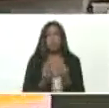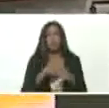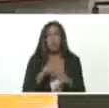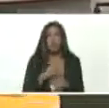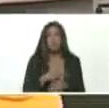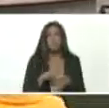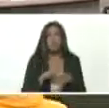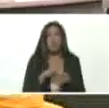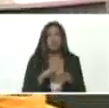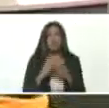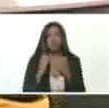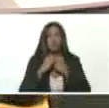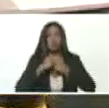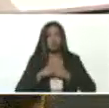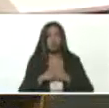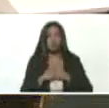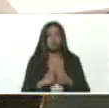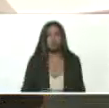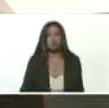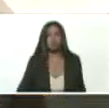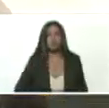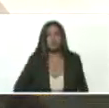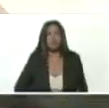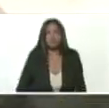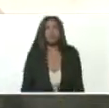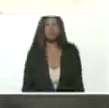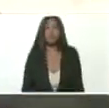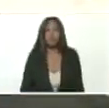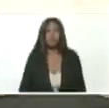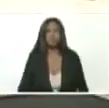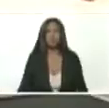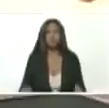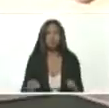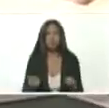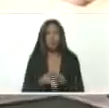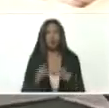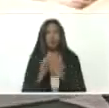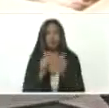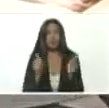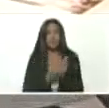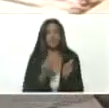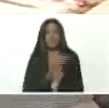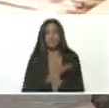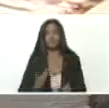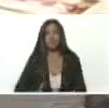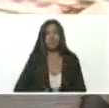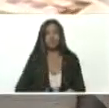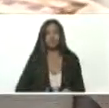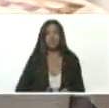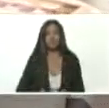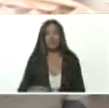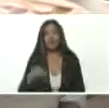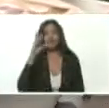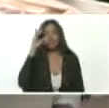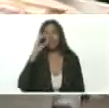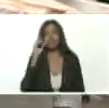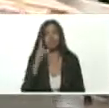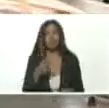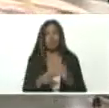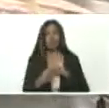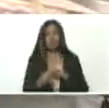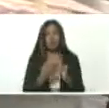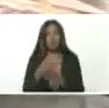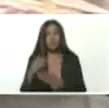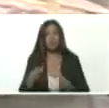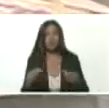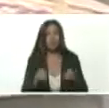del Poder Popular para la Educación, Aristóbulo Isturiz, así como también la vicepresidenta ejecutiva de la República, Delcy Rodríguez, en compañía